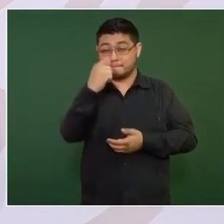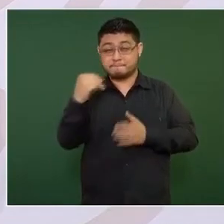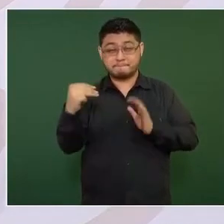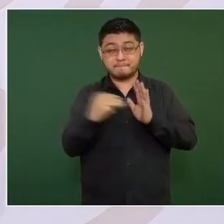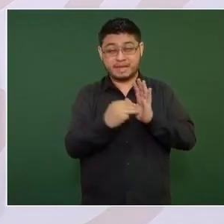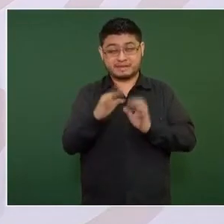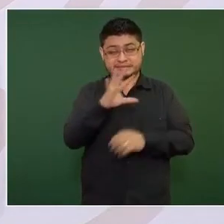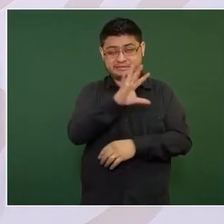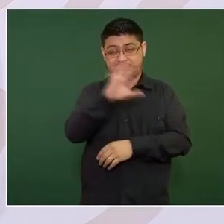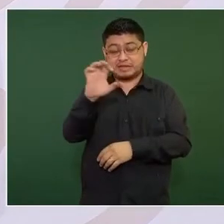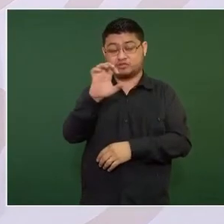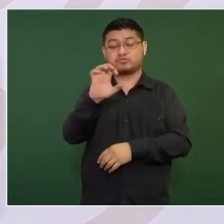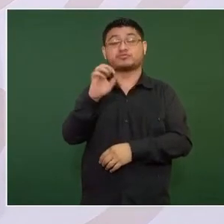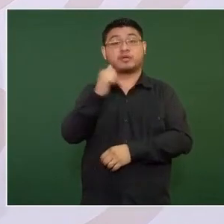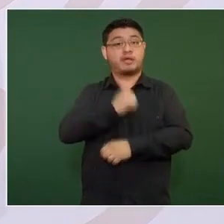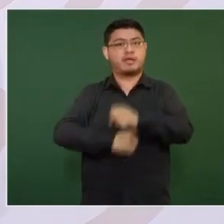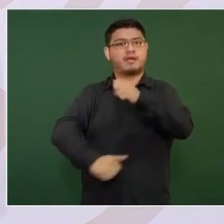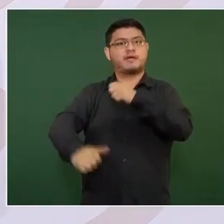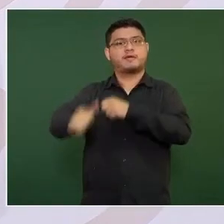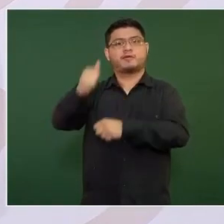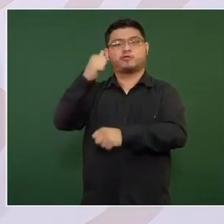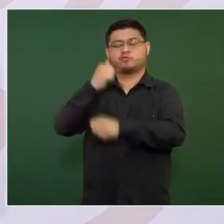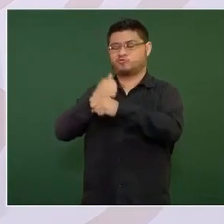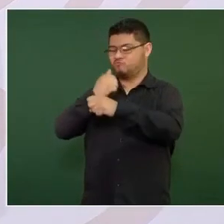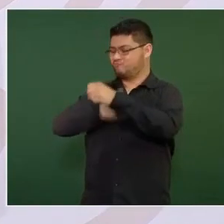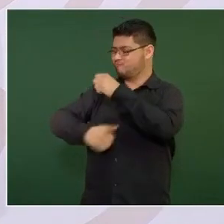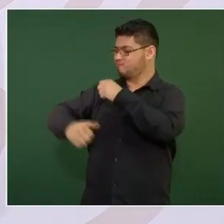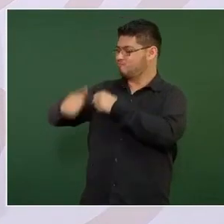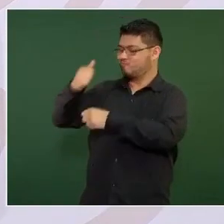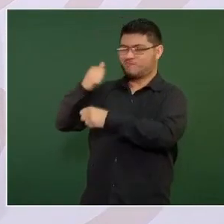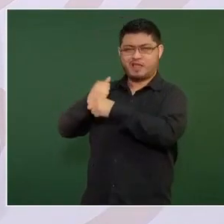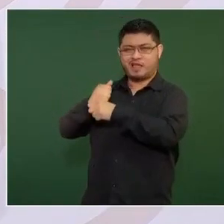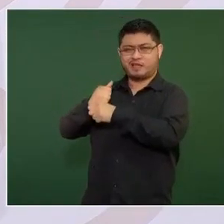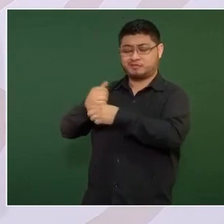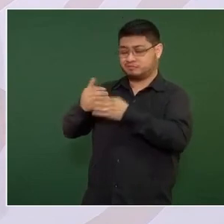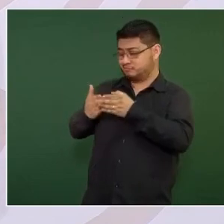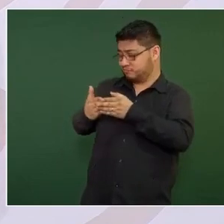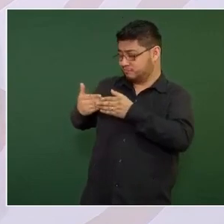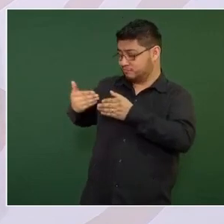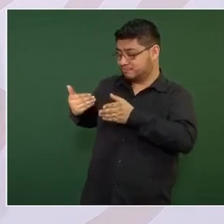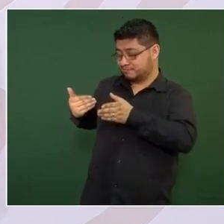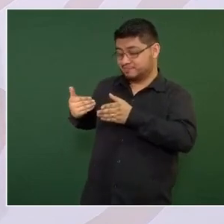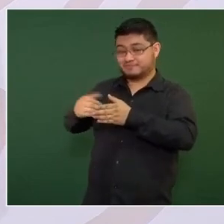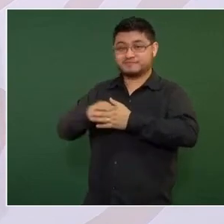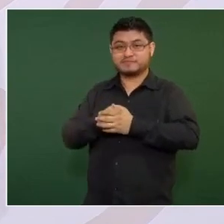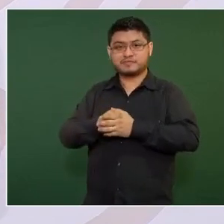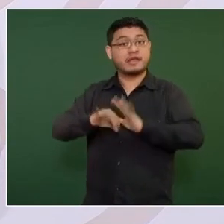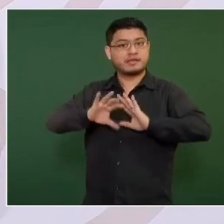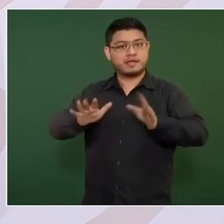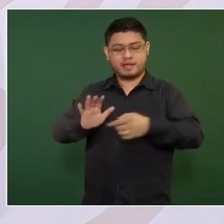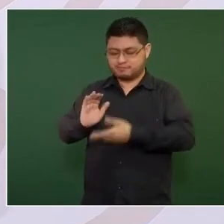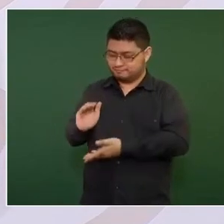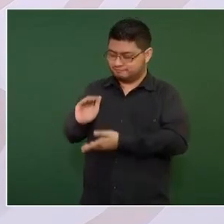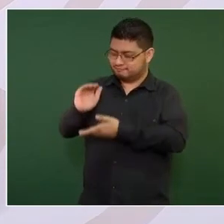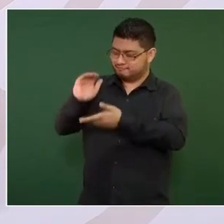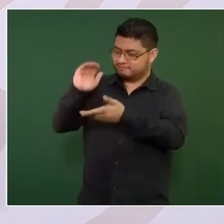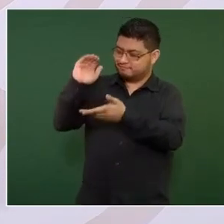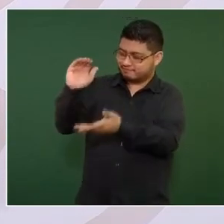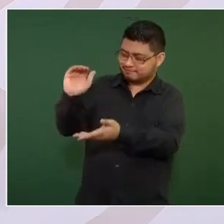1500 años antes de Cristo, que ya se está exhibiendo